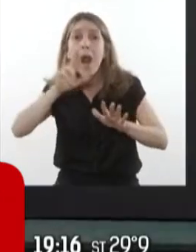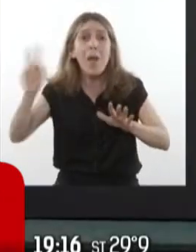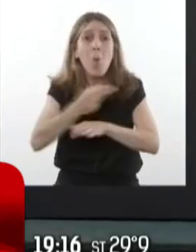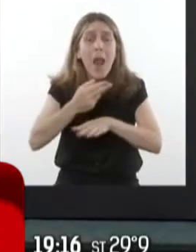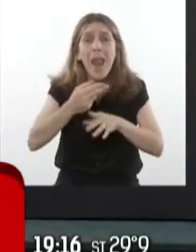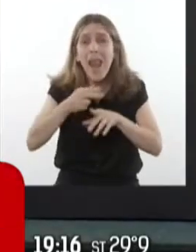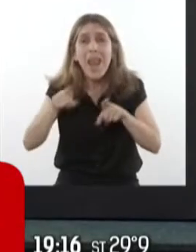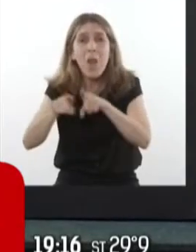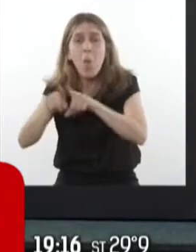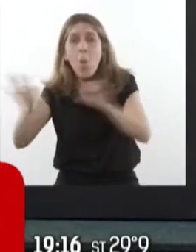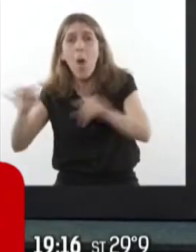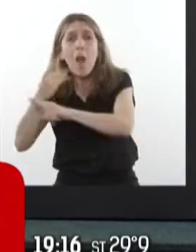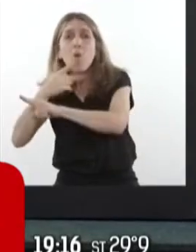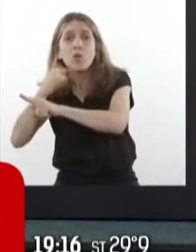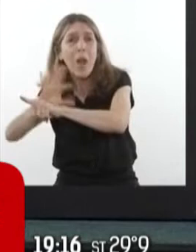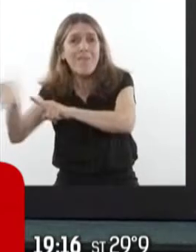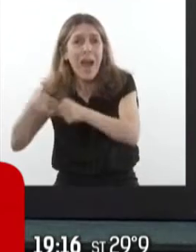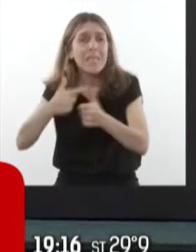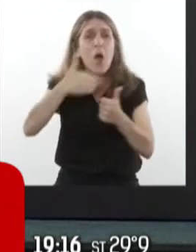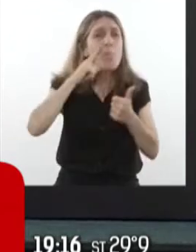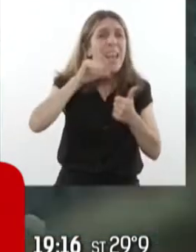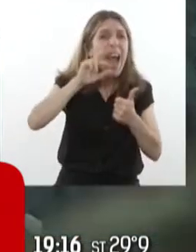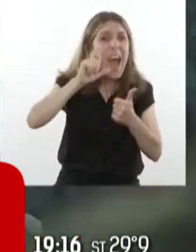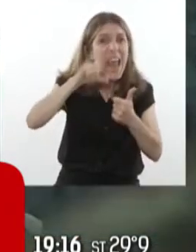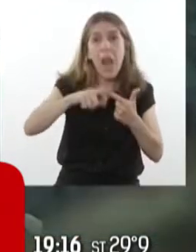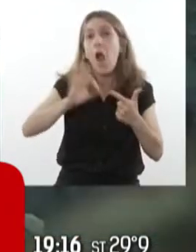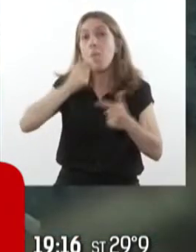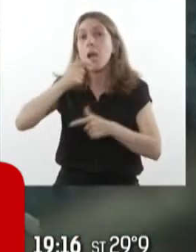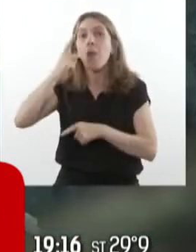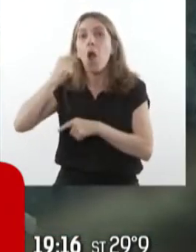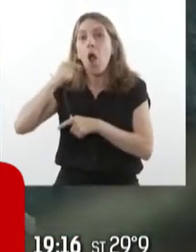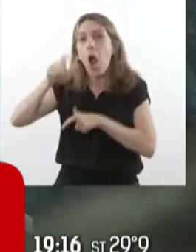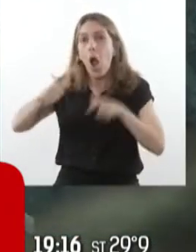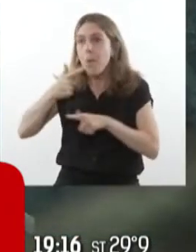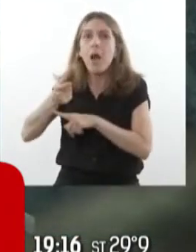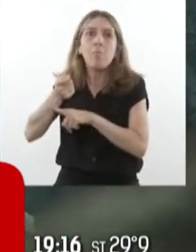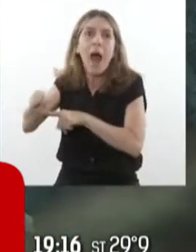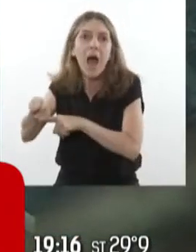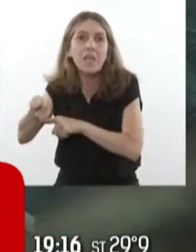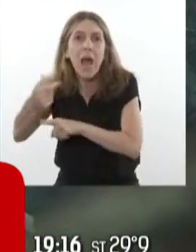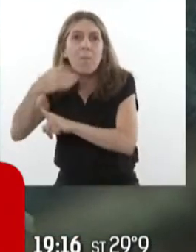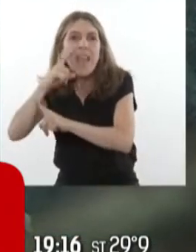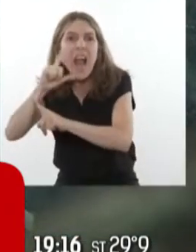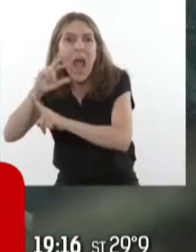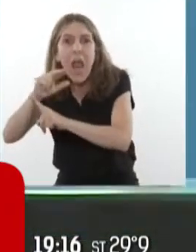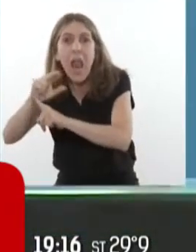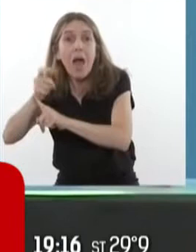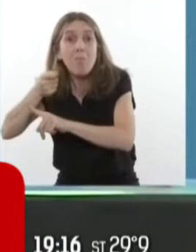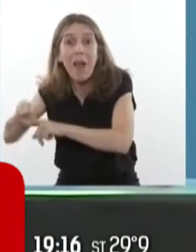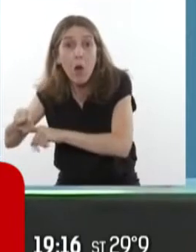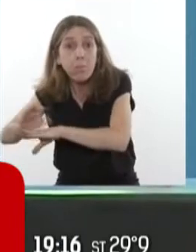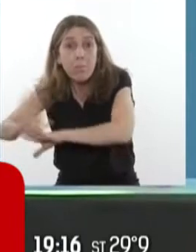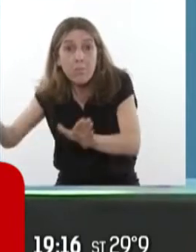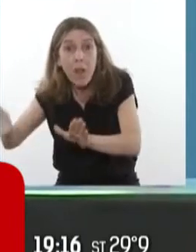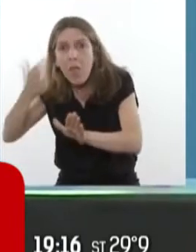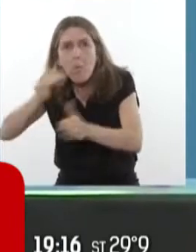Micaelas, para que un tal Wagner no ande matando a Micaela y después queriendo violar a otras mujeres.